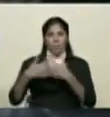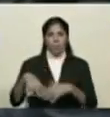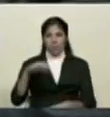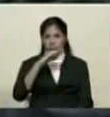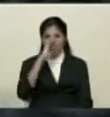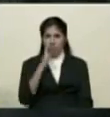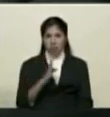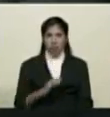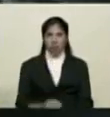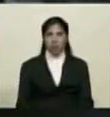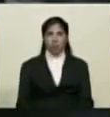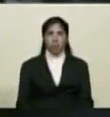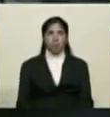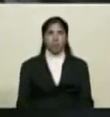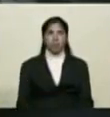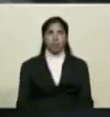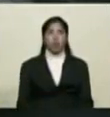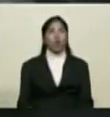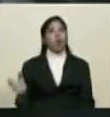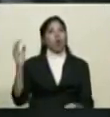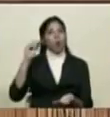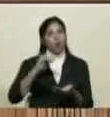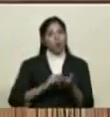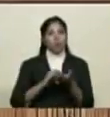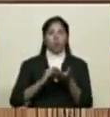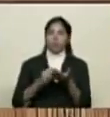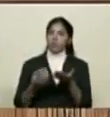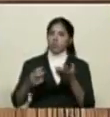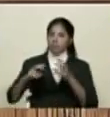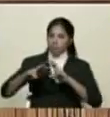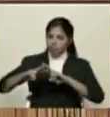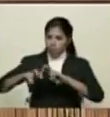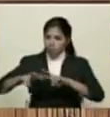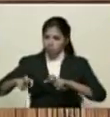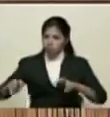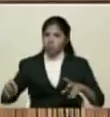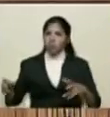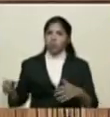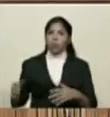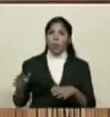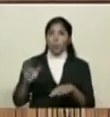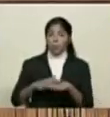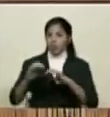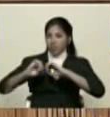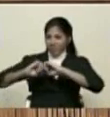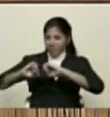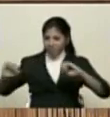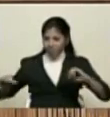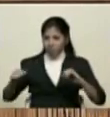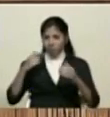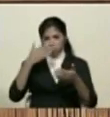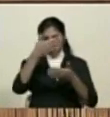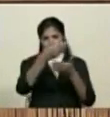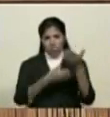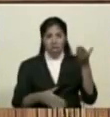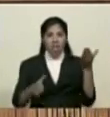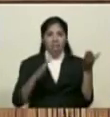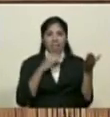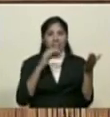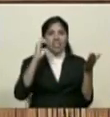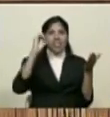Hemos tenido que reaperturar este caso porque en los expedientes prácticamente, lo digo nuevamente con propiedad, no hay